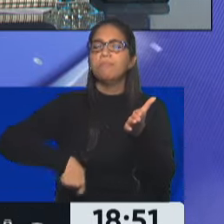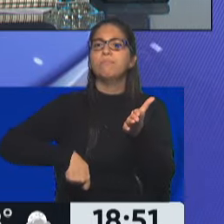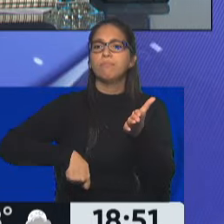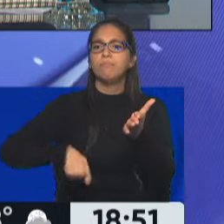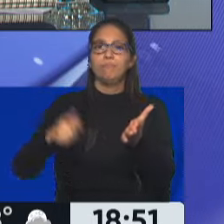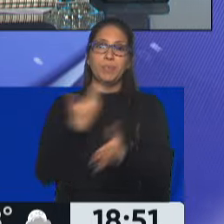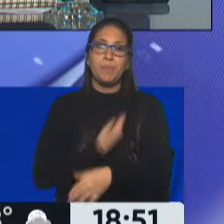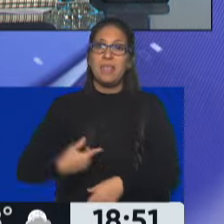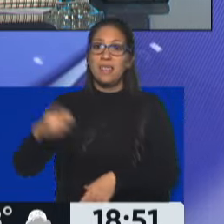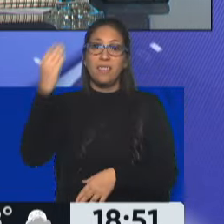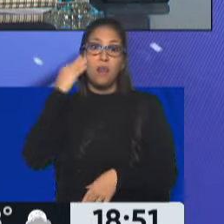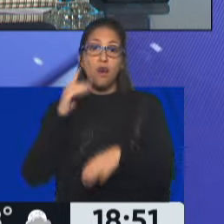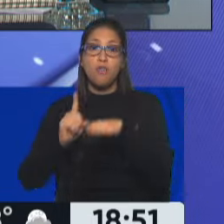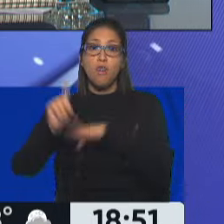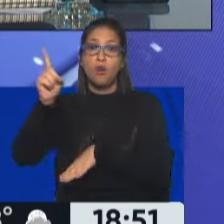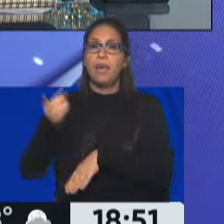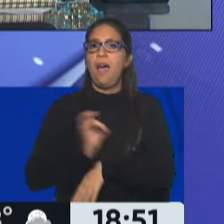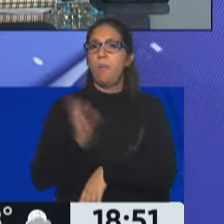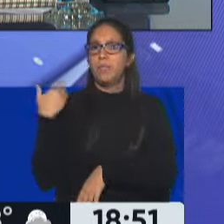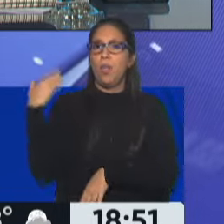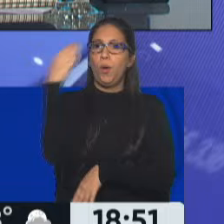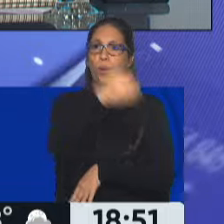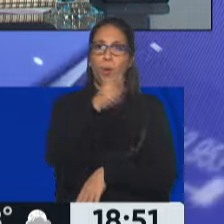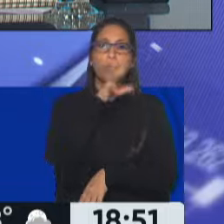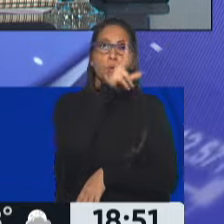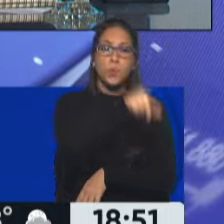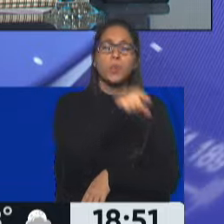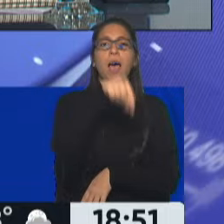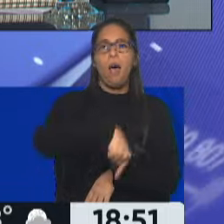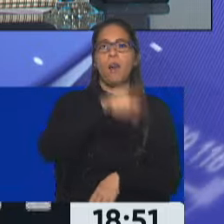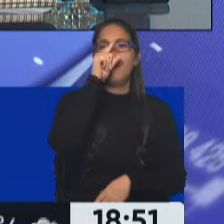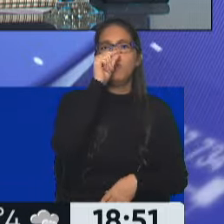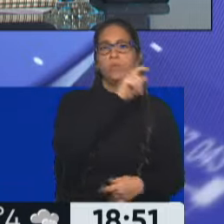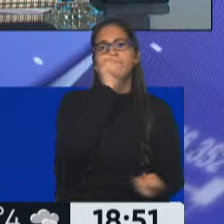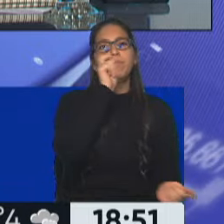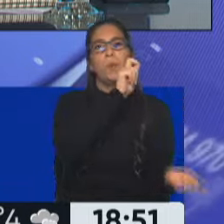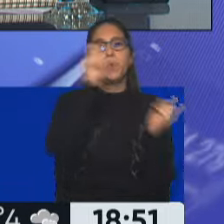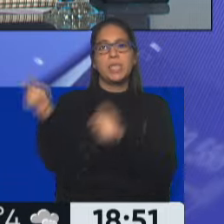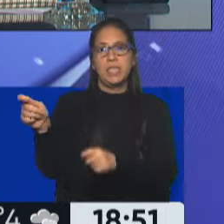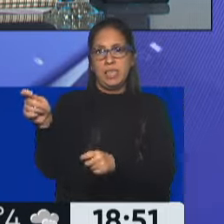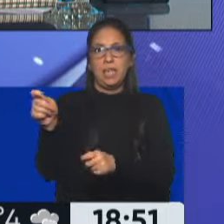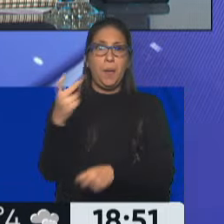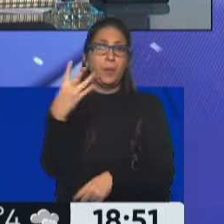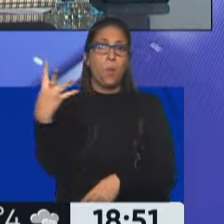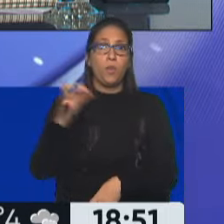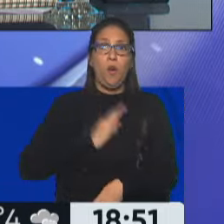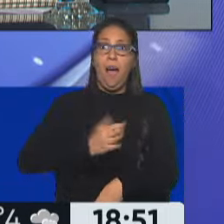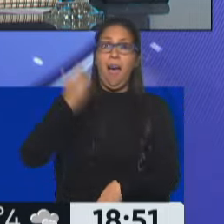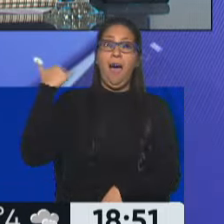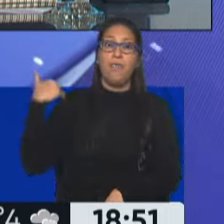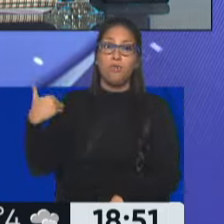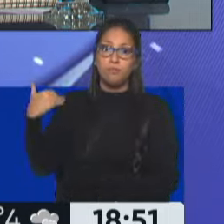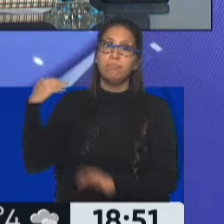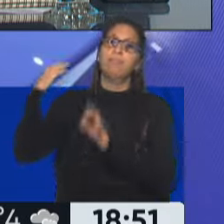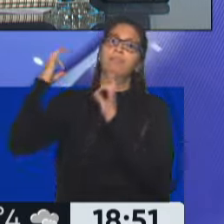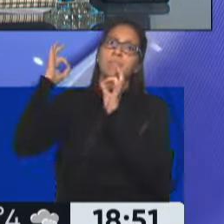Kim Jong-un sí ha visitado Rusia el año pasado, pero que Putin lo hizo con esta visita histórica en 24 años y con estas firmas